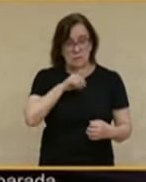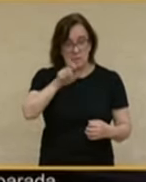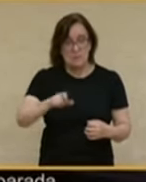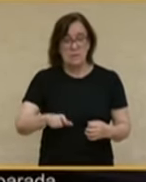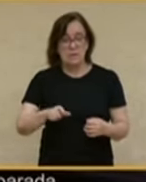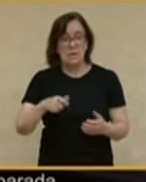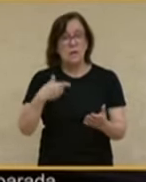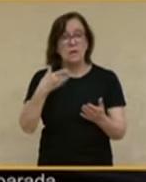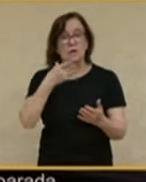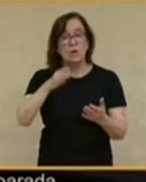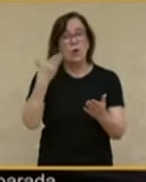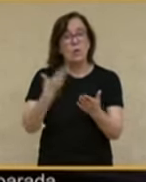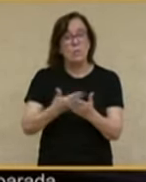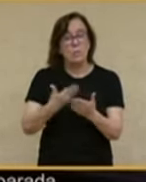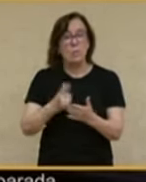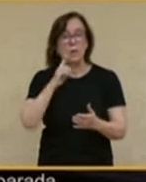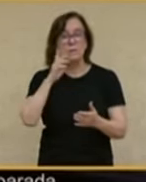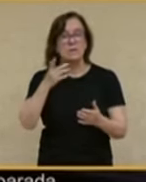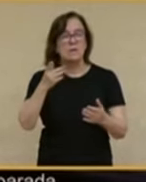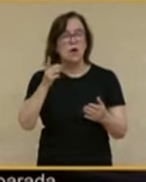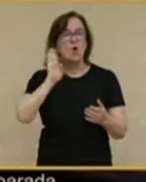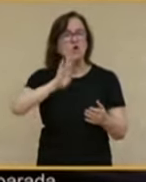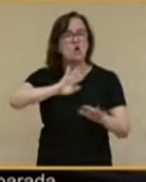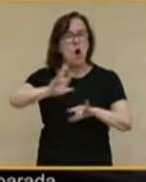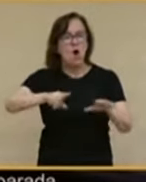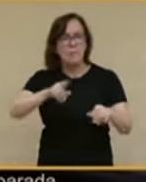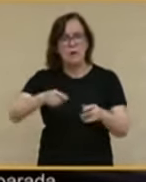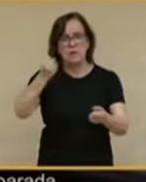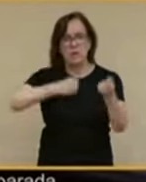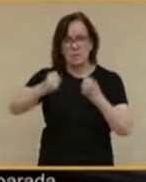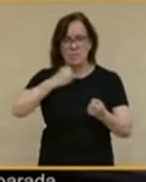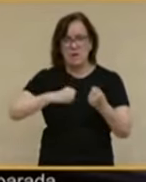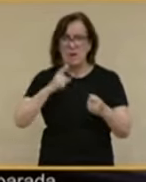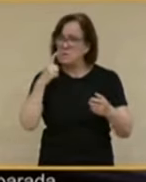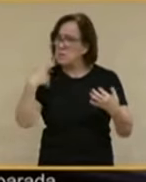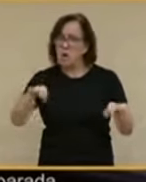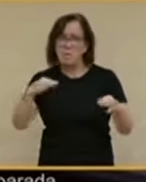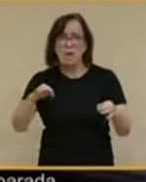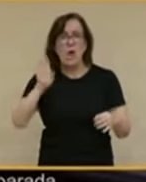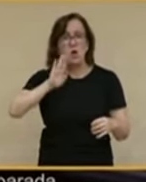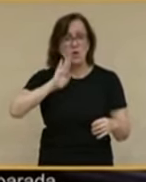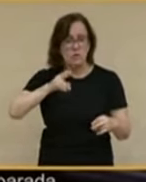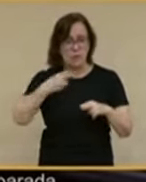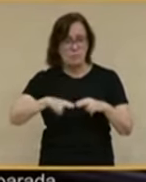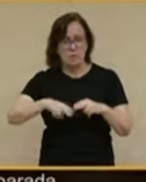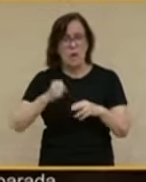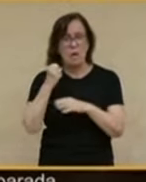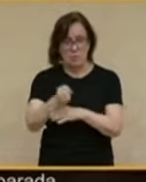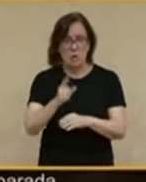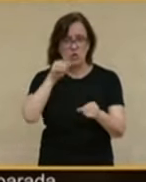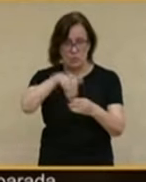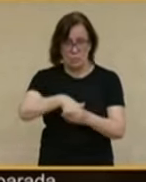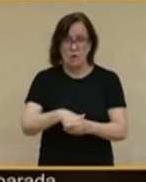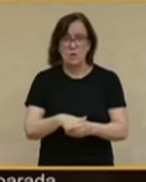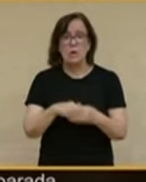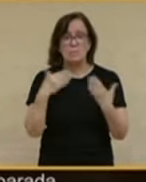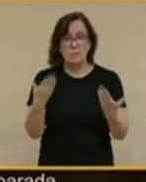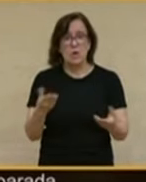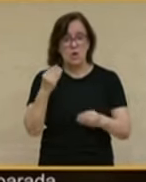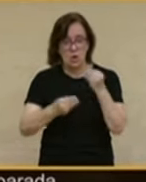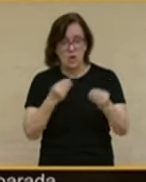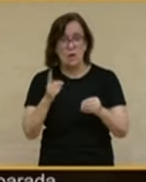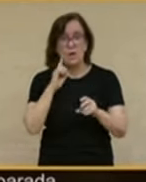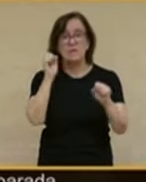Quien justifica presuntos casos de corrupción económica ve normal la corrupción política que todos avalarán con su voto. Pues lo que hacen y